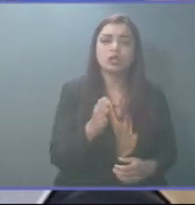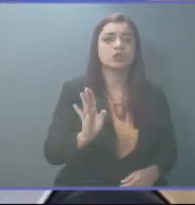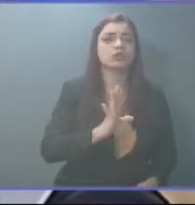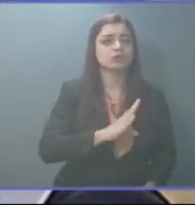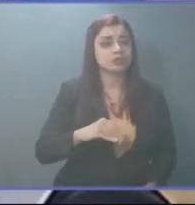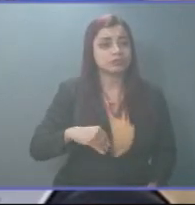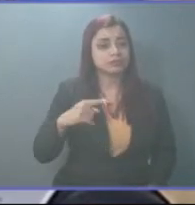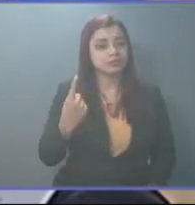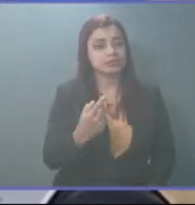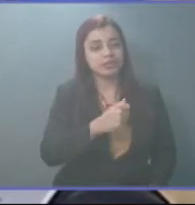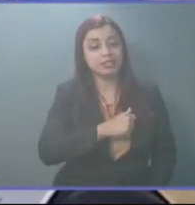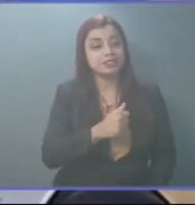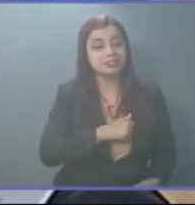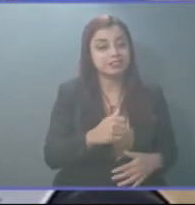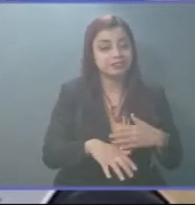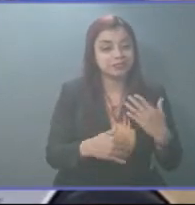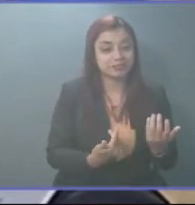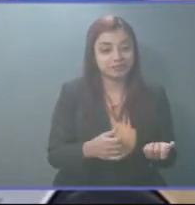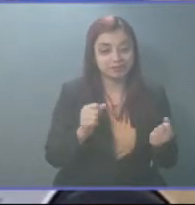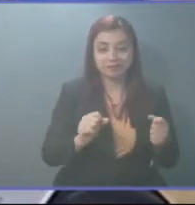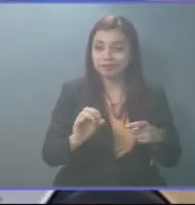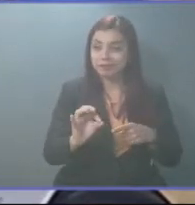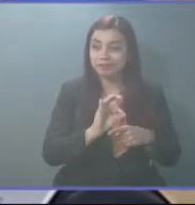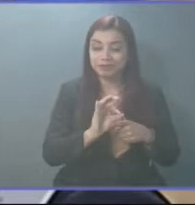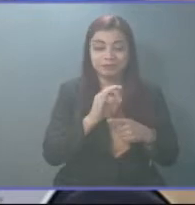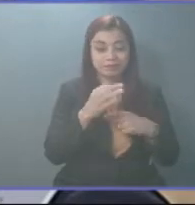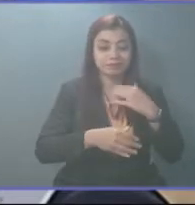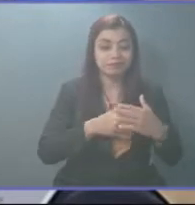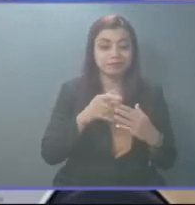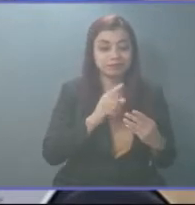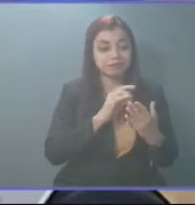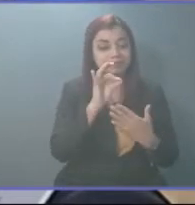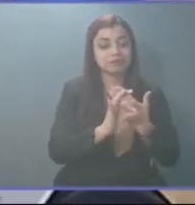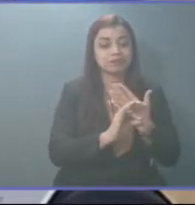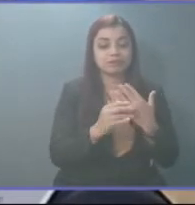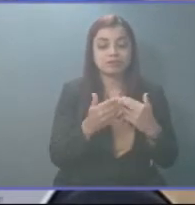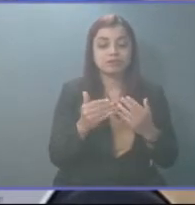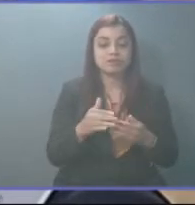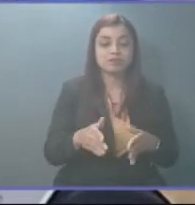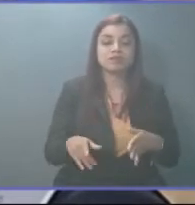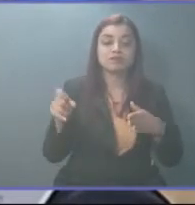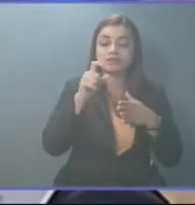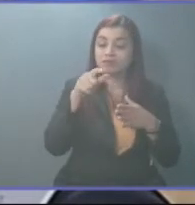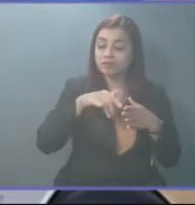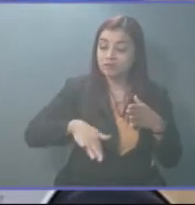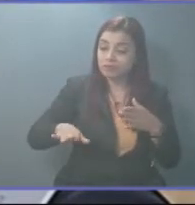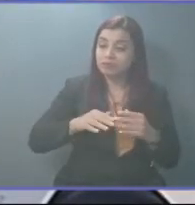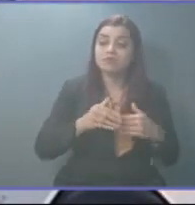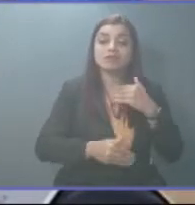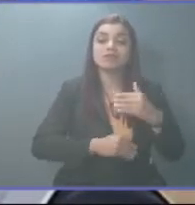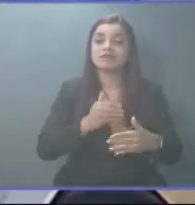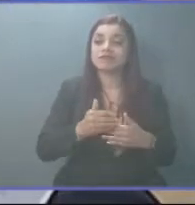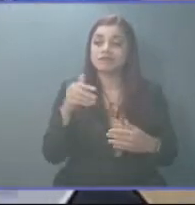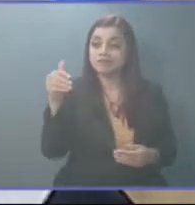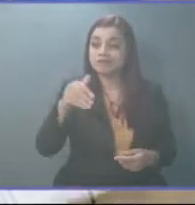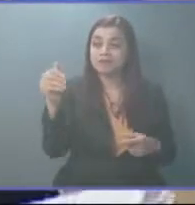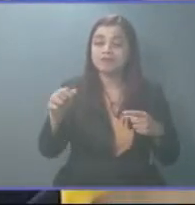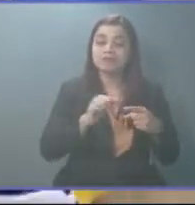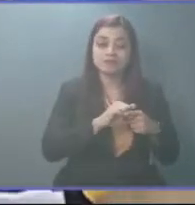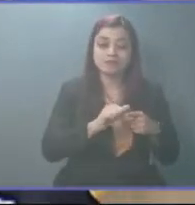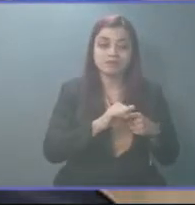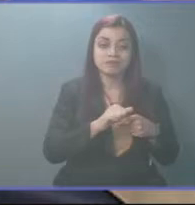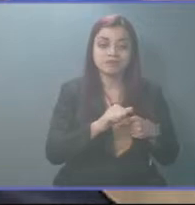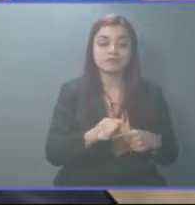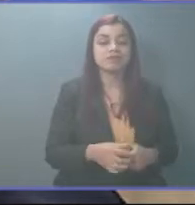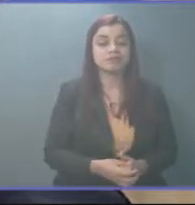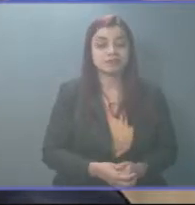familiares y responsables en la formulación y el funcionamiento de los programas de dichos centros, así como en los procesos de formación y capacitación para la atención.